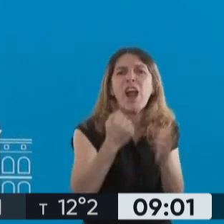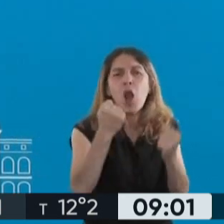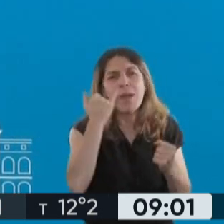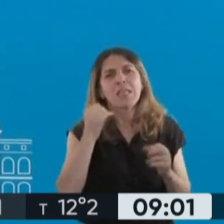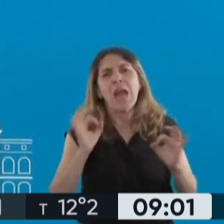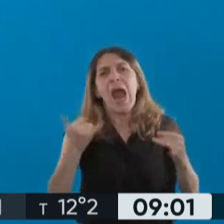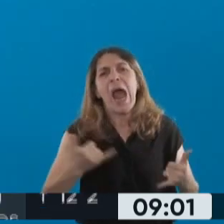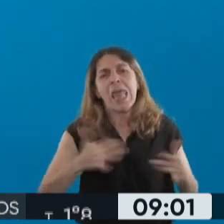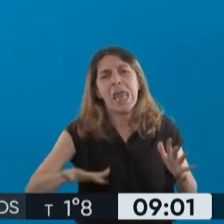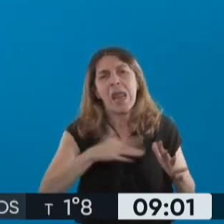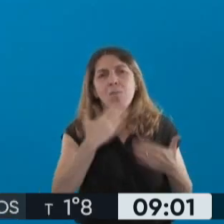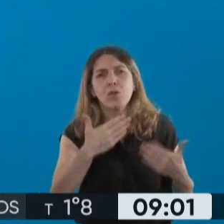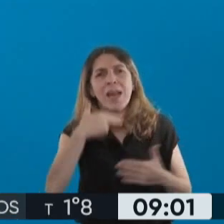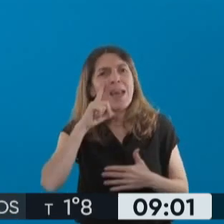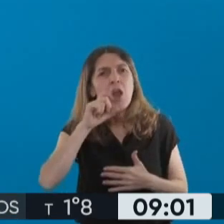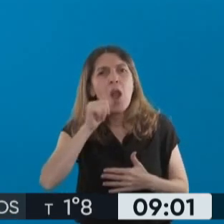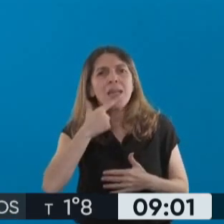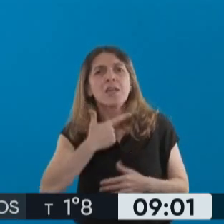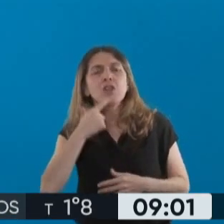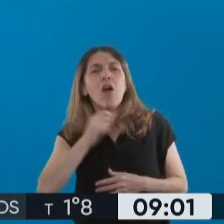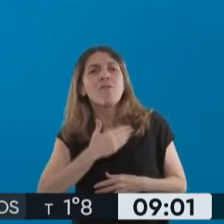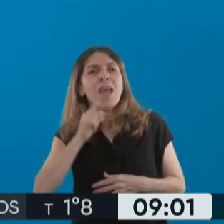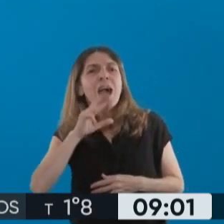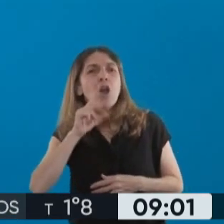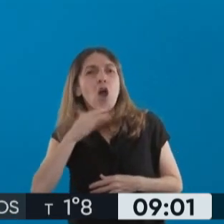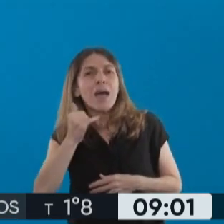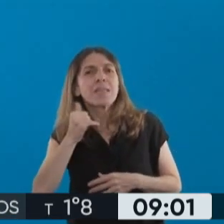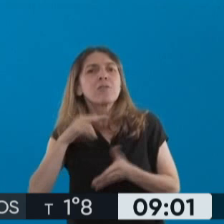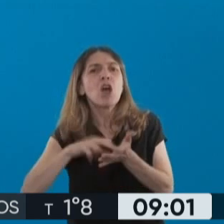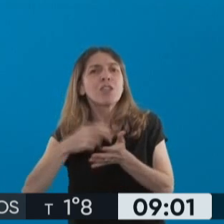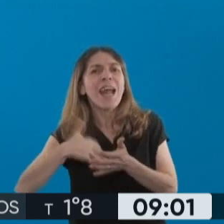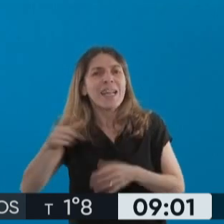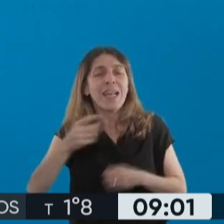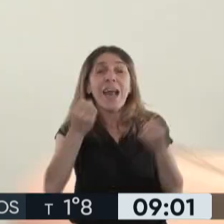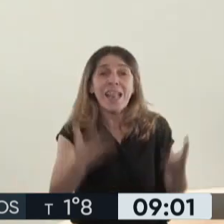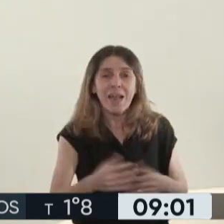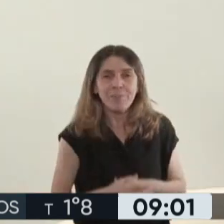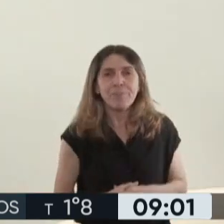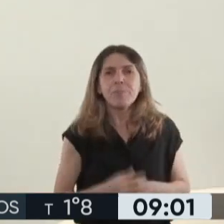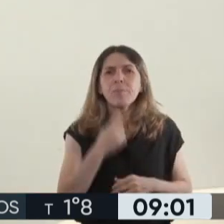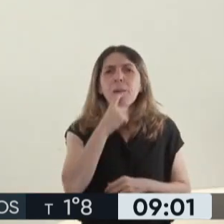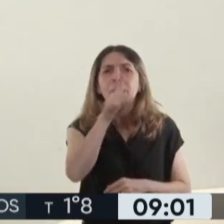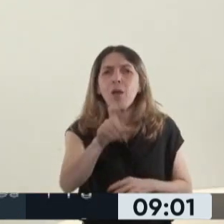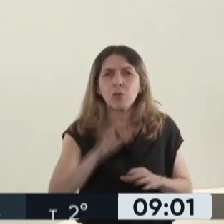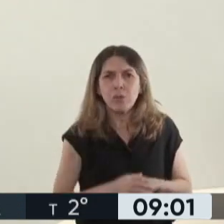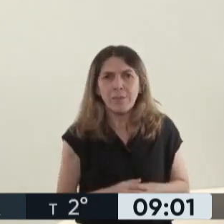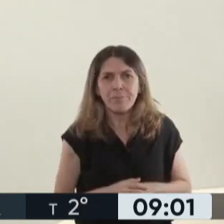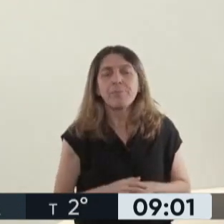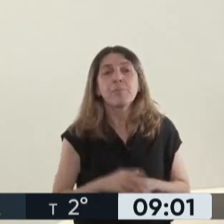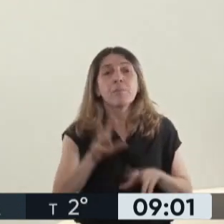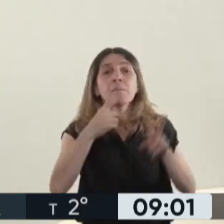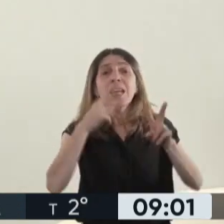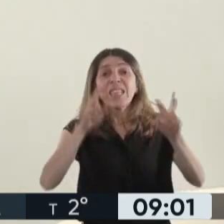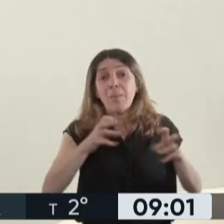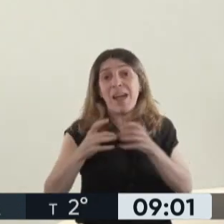Muchas gracias, Nicolás. Sofía Rojas, de Noticias Argentinas. ¿Qué tal, portavoz? ¿Cómo está? La consulta iba un poco acerca de la